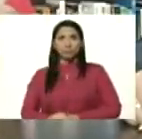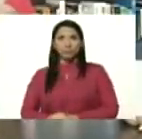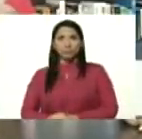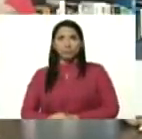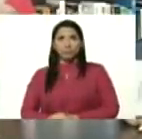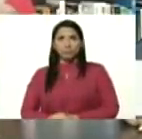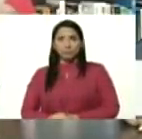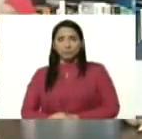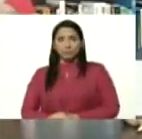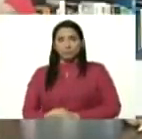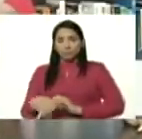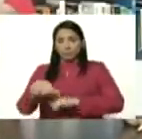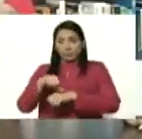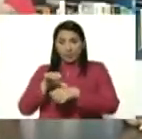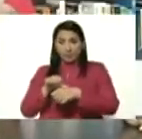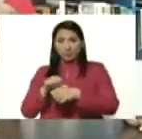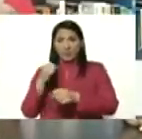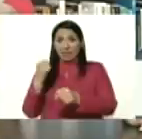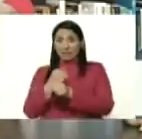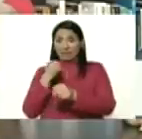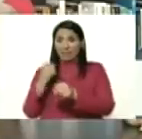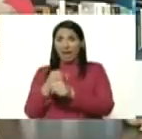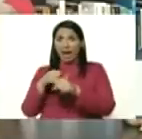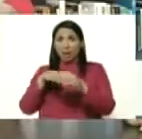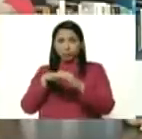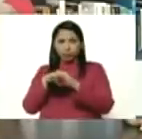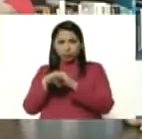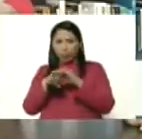ocupación quiropedista. Trabaja en los pies, ¿verdad?